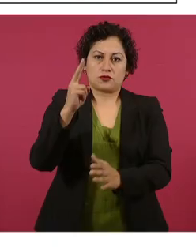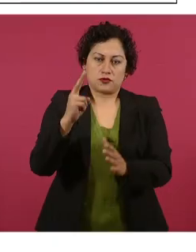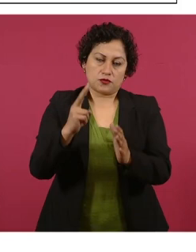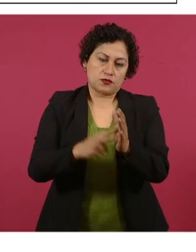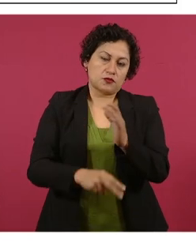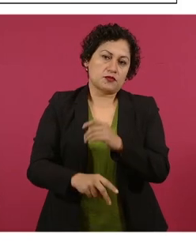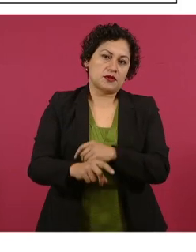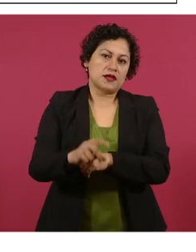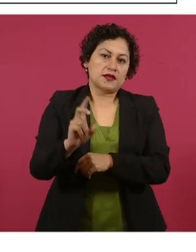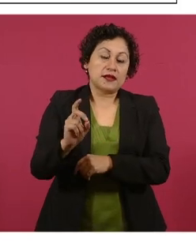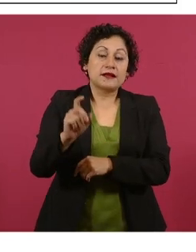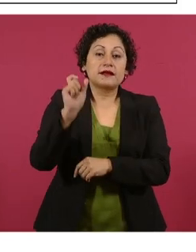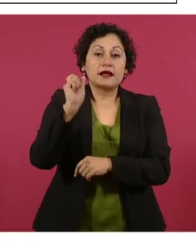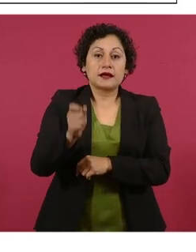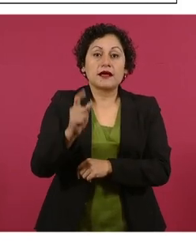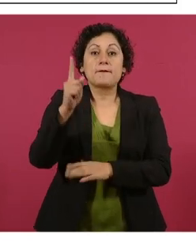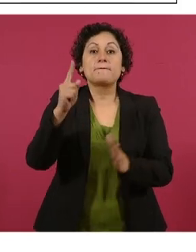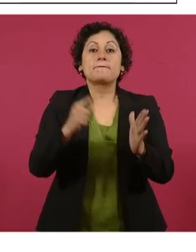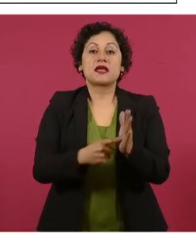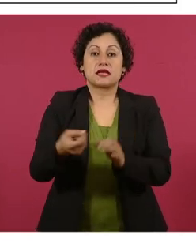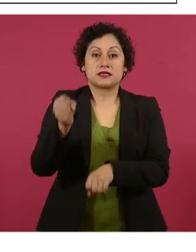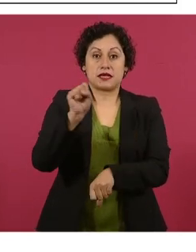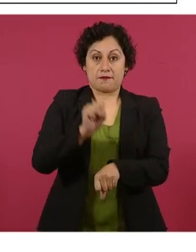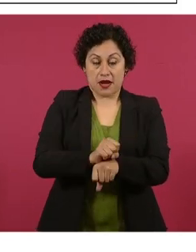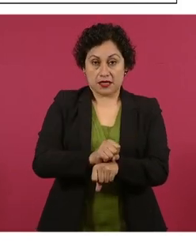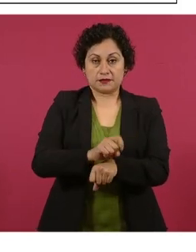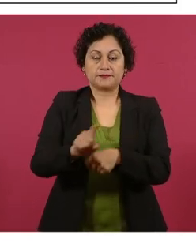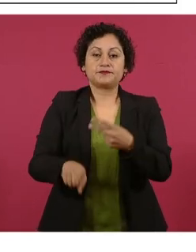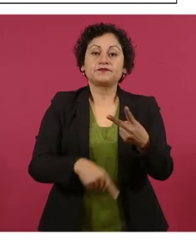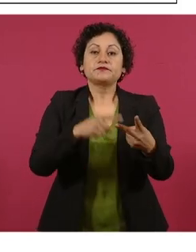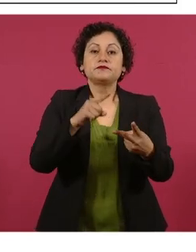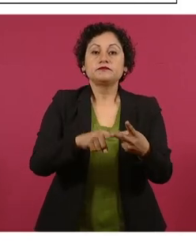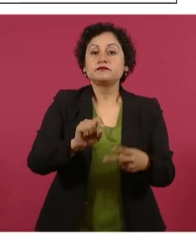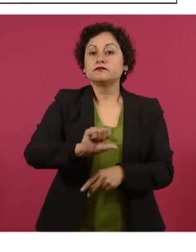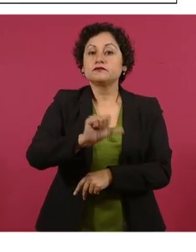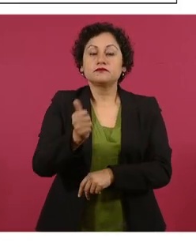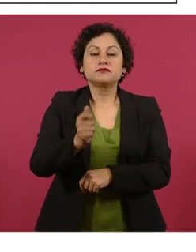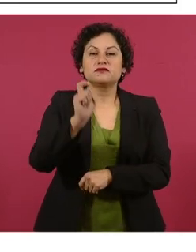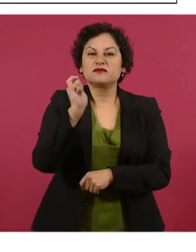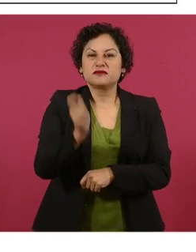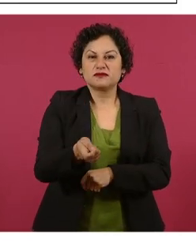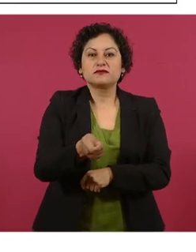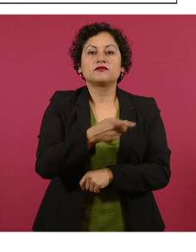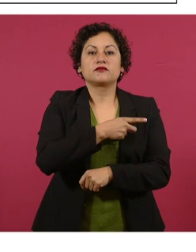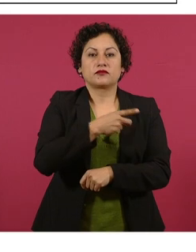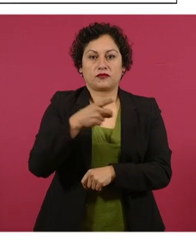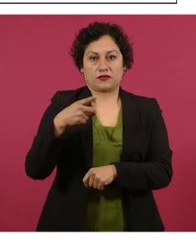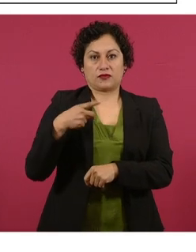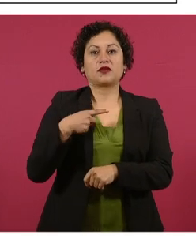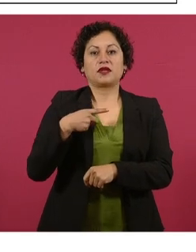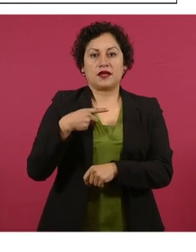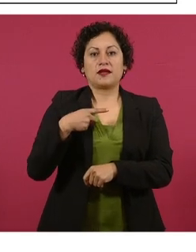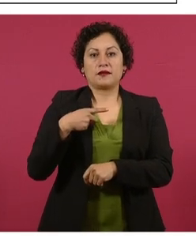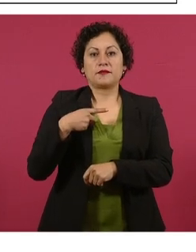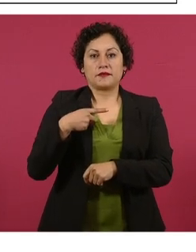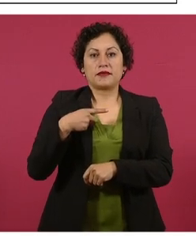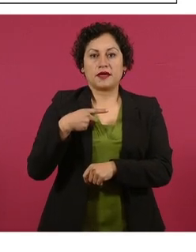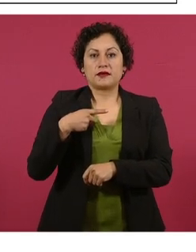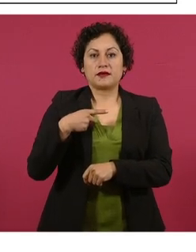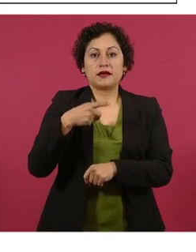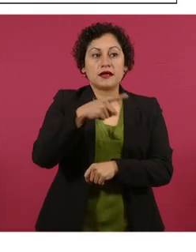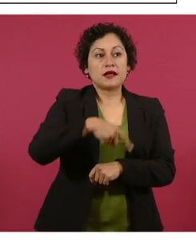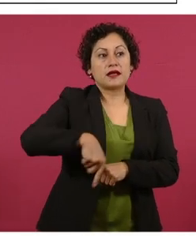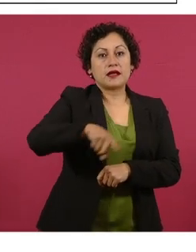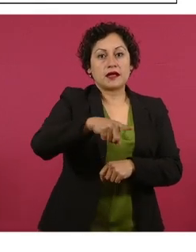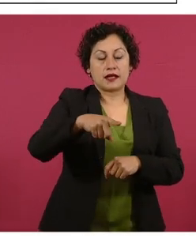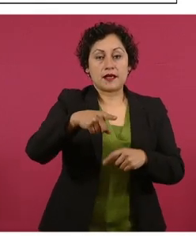de cotización. Un segundo elemento fue incrementar las aportaciones por parte de los